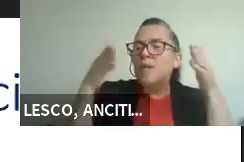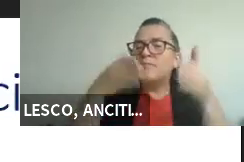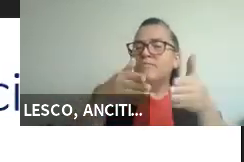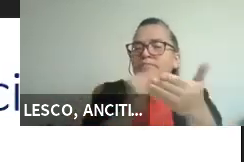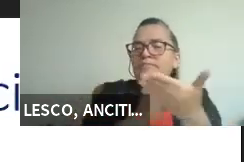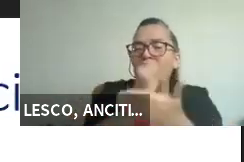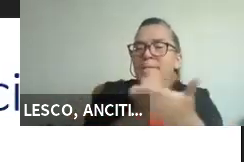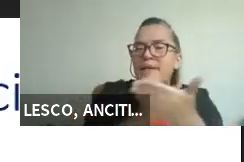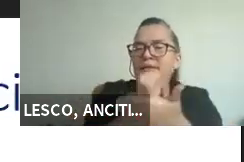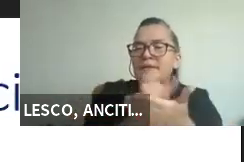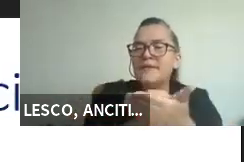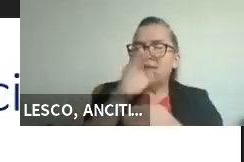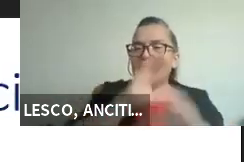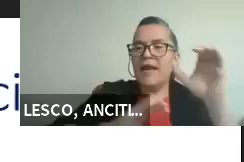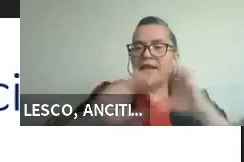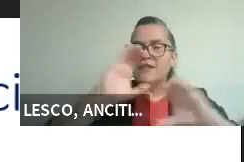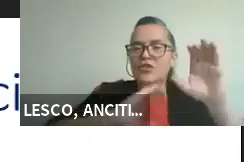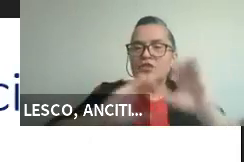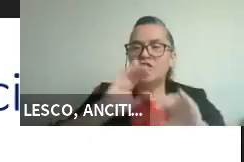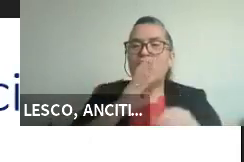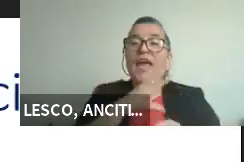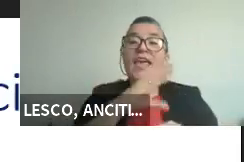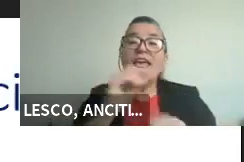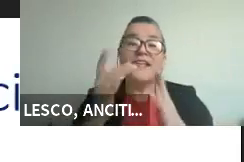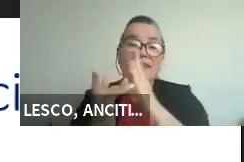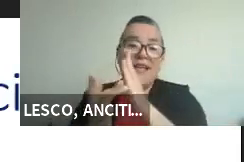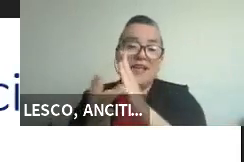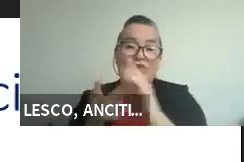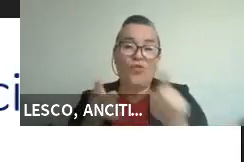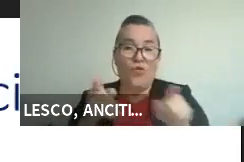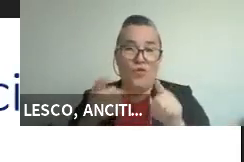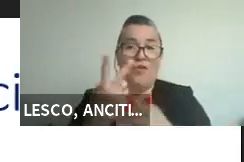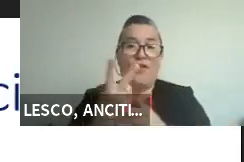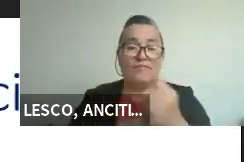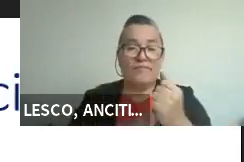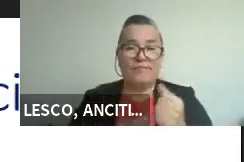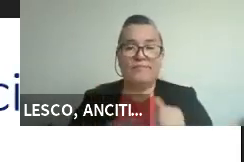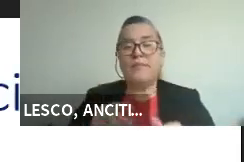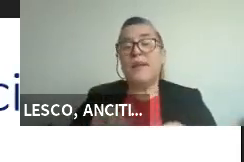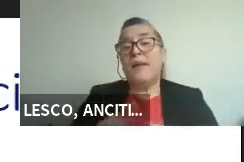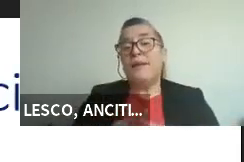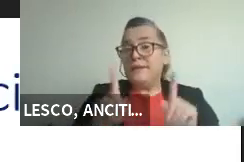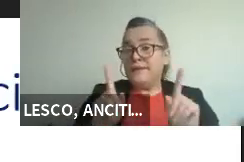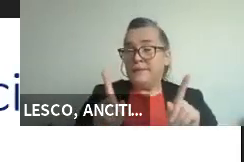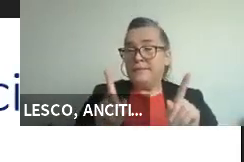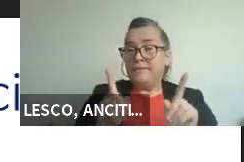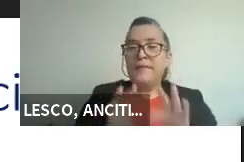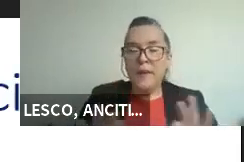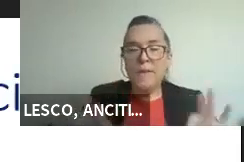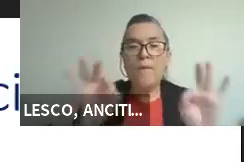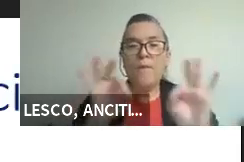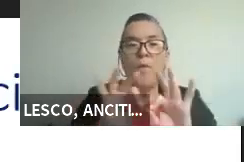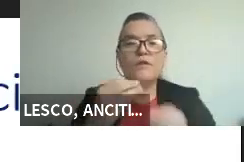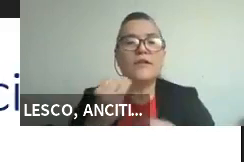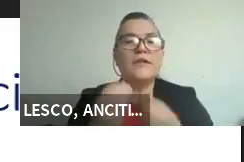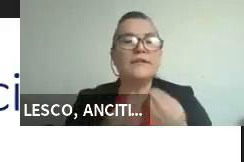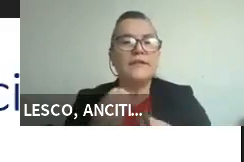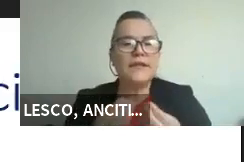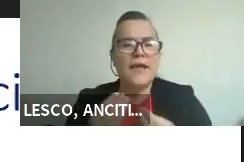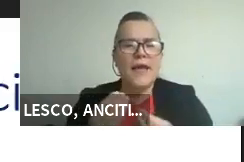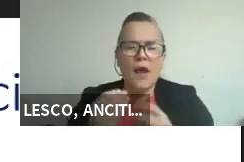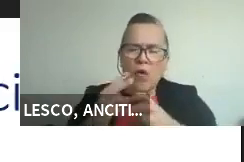investigación científica y tecnológica no obstante es importante acervo científico